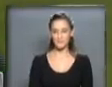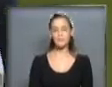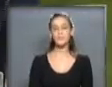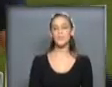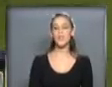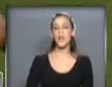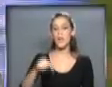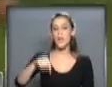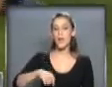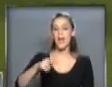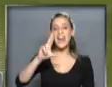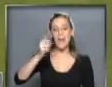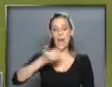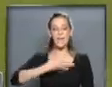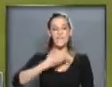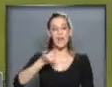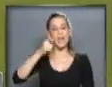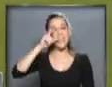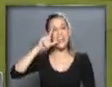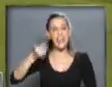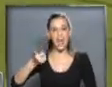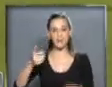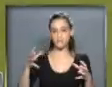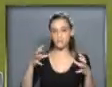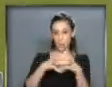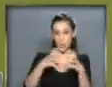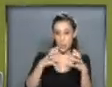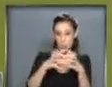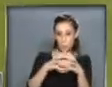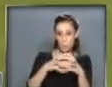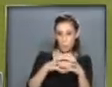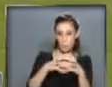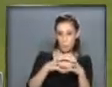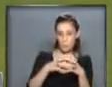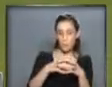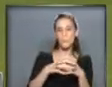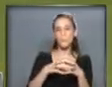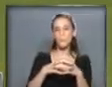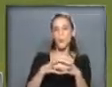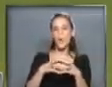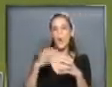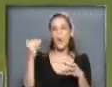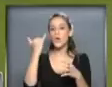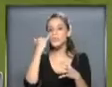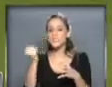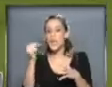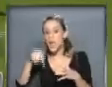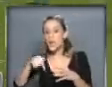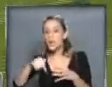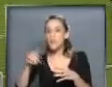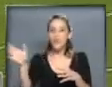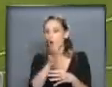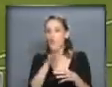Aquí está, un Atlético de Rafael a que piensa en seguir engrosando su promedio. Claro, está por encima de todos los que están